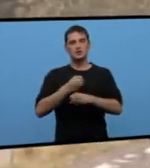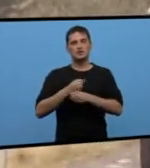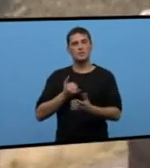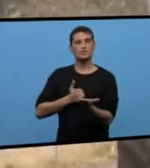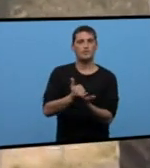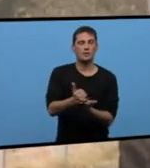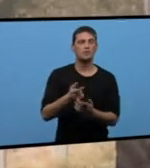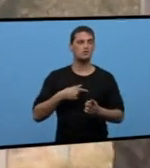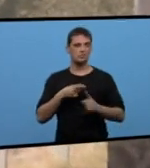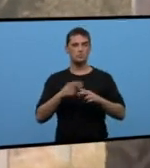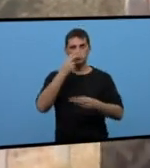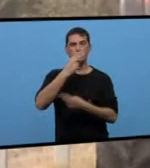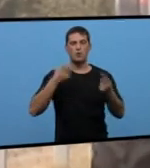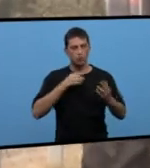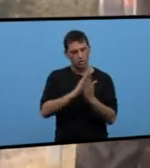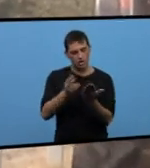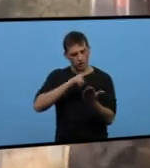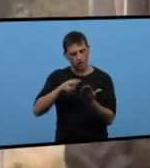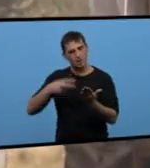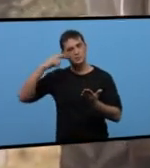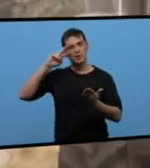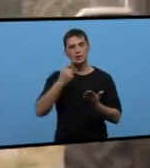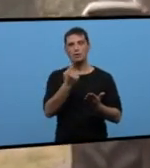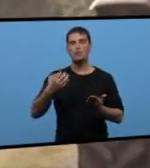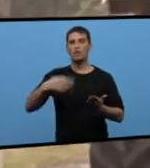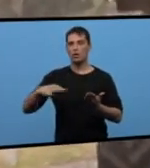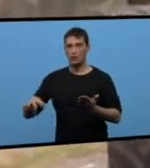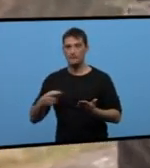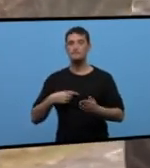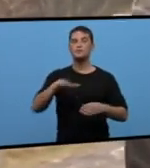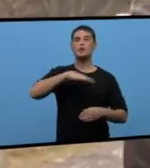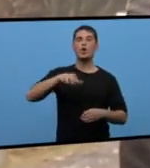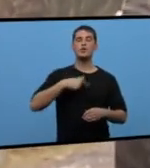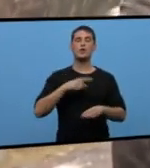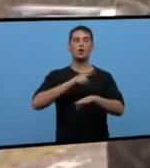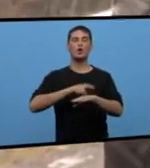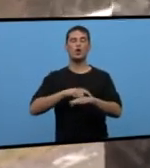vivencias e a evolución do sector ao longo dos anos. O acto terá lugar ás 8:30 da noite no Hotel Torre de Núñez.